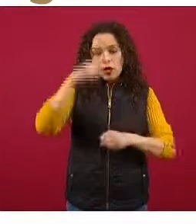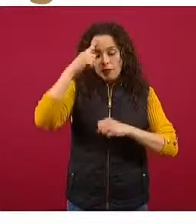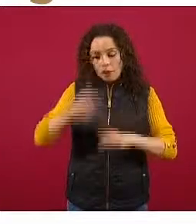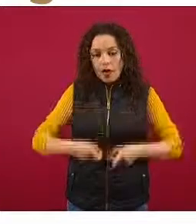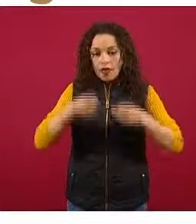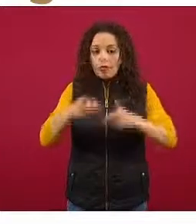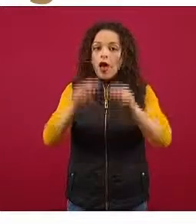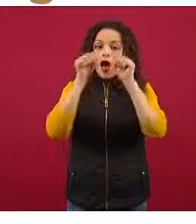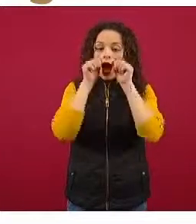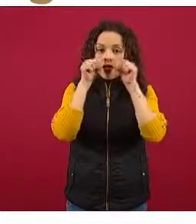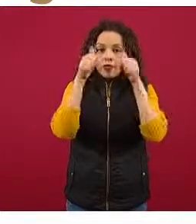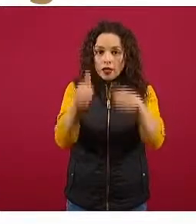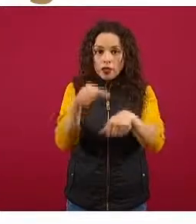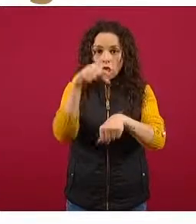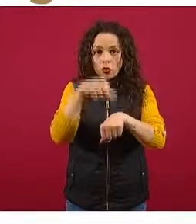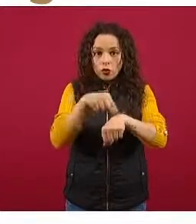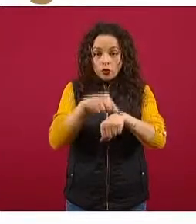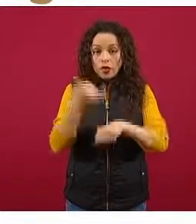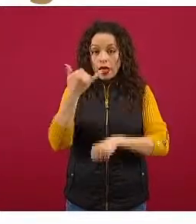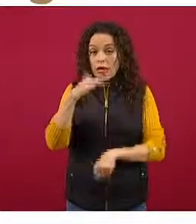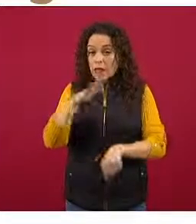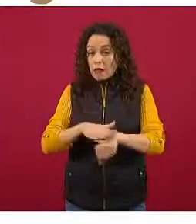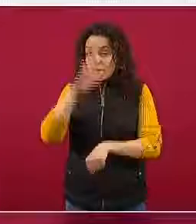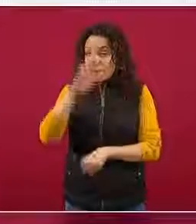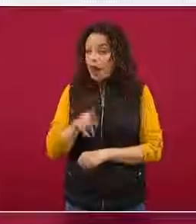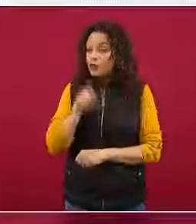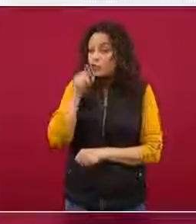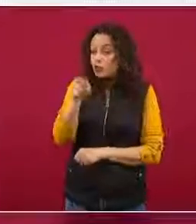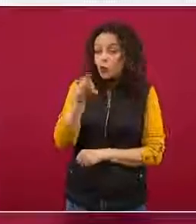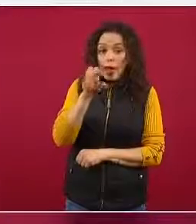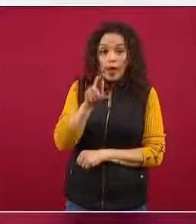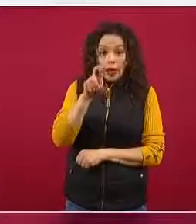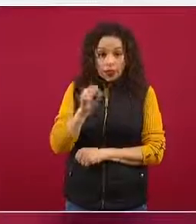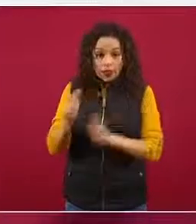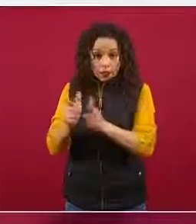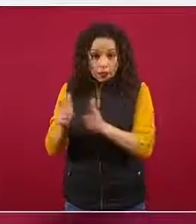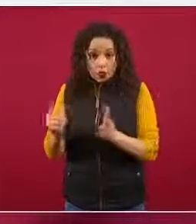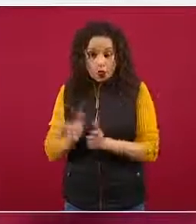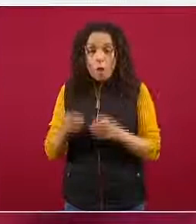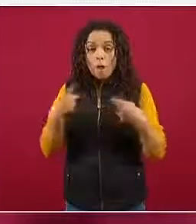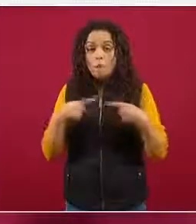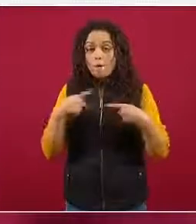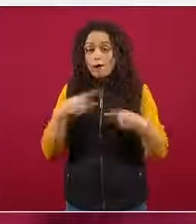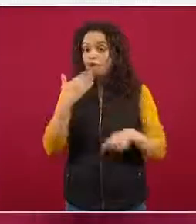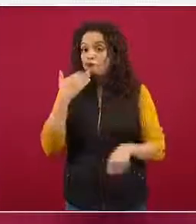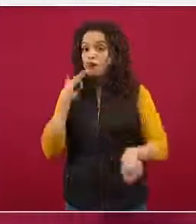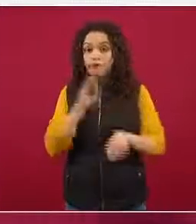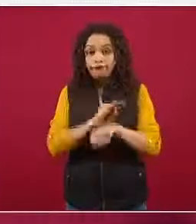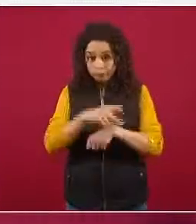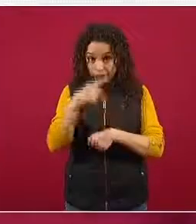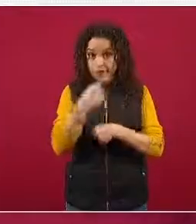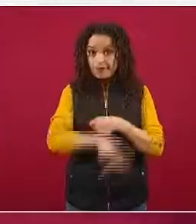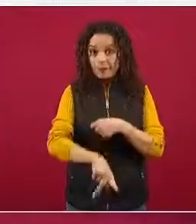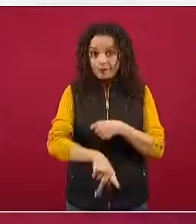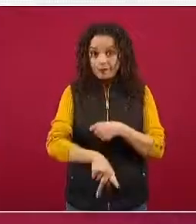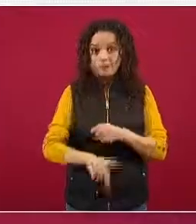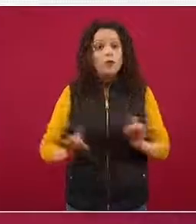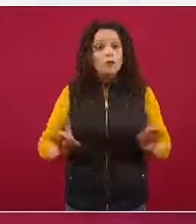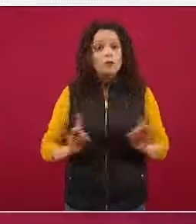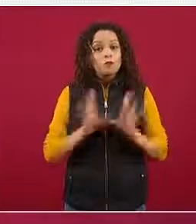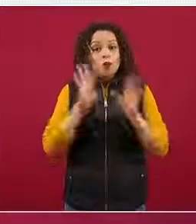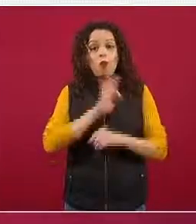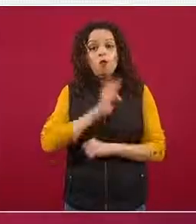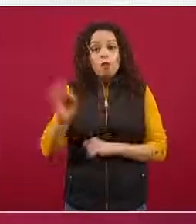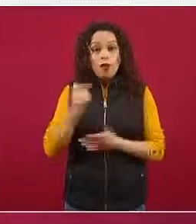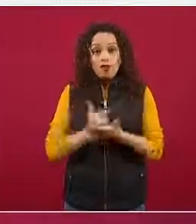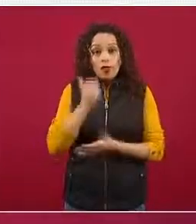si usted pertenece a alguno de los grupos de mayor riesgo para presentar una complicación o